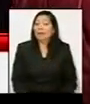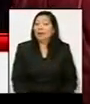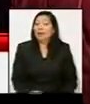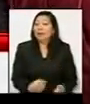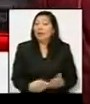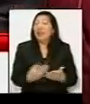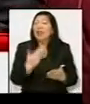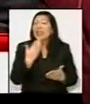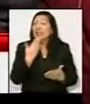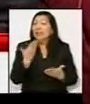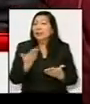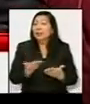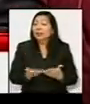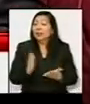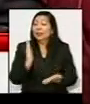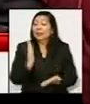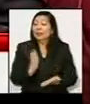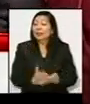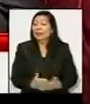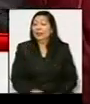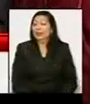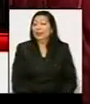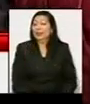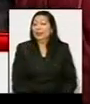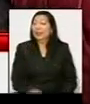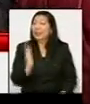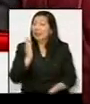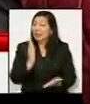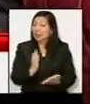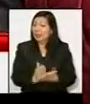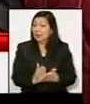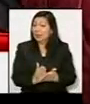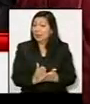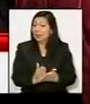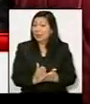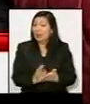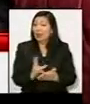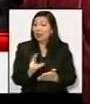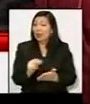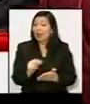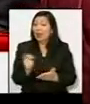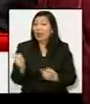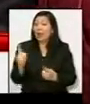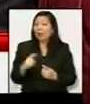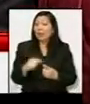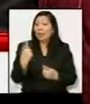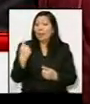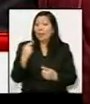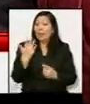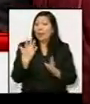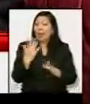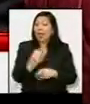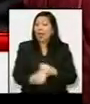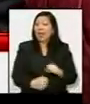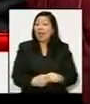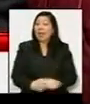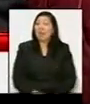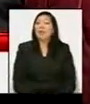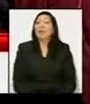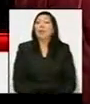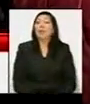osea aquí se sólo función sancionadora castigador y además inhabilitamos hasta por diez años entonces